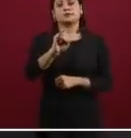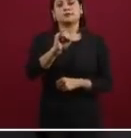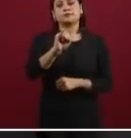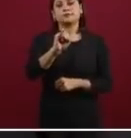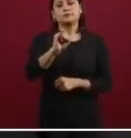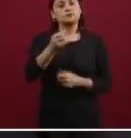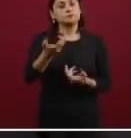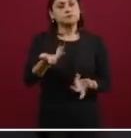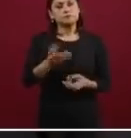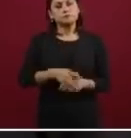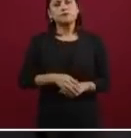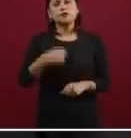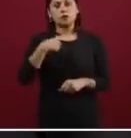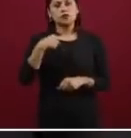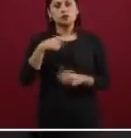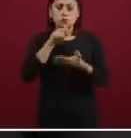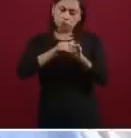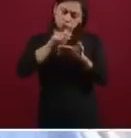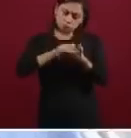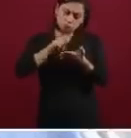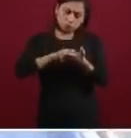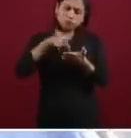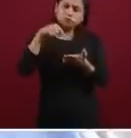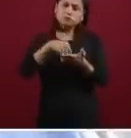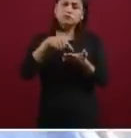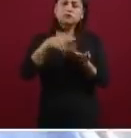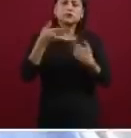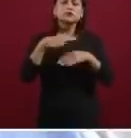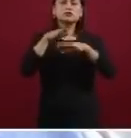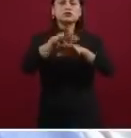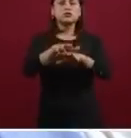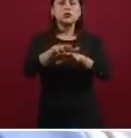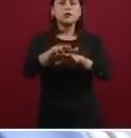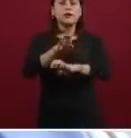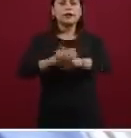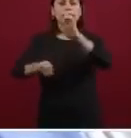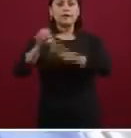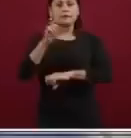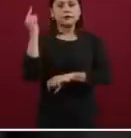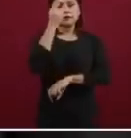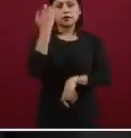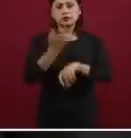lo que están haciendo empresarios de eeuu